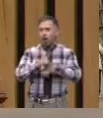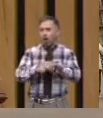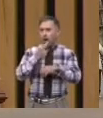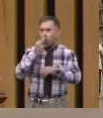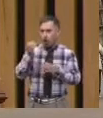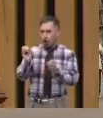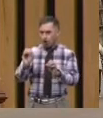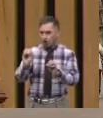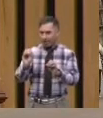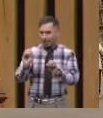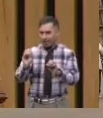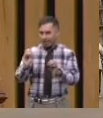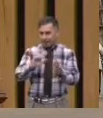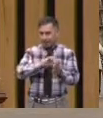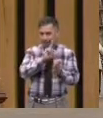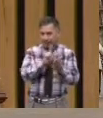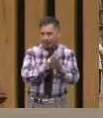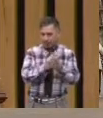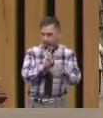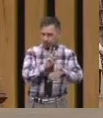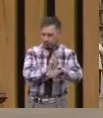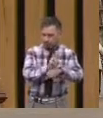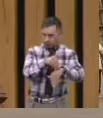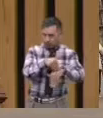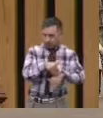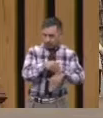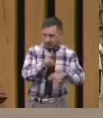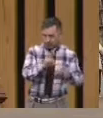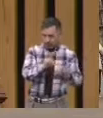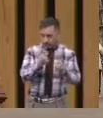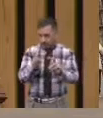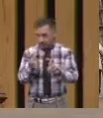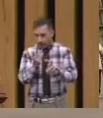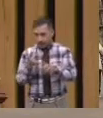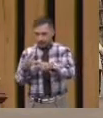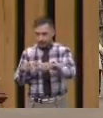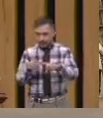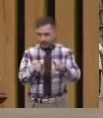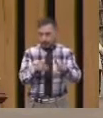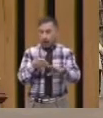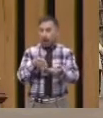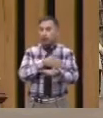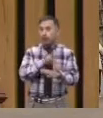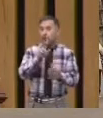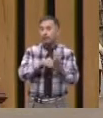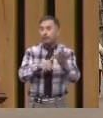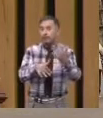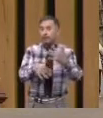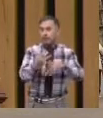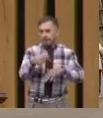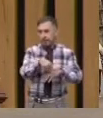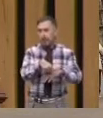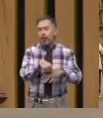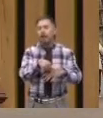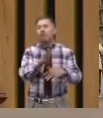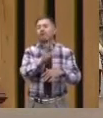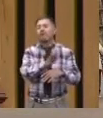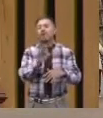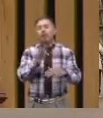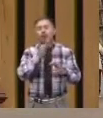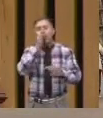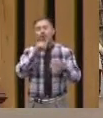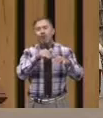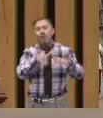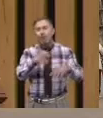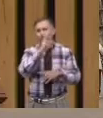tutelar distintos. Si en el caso de 2015 se le sancionó por violación a la veda electoral y en este proyecto